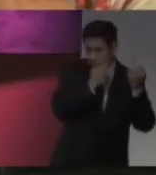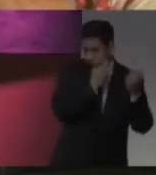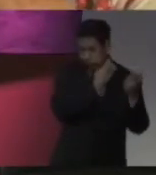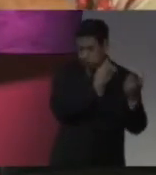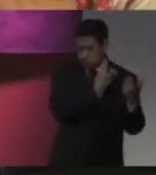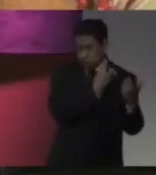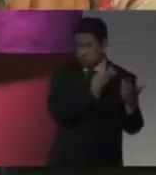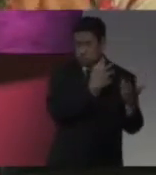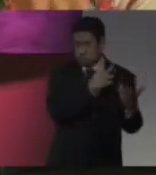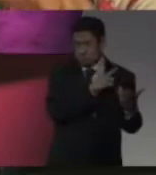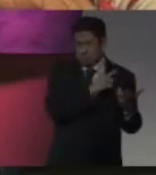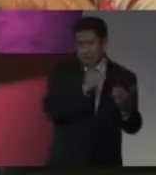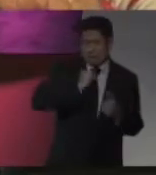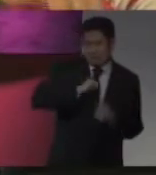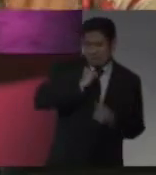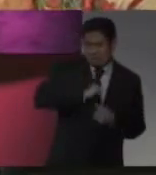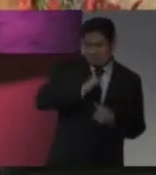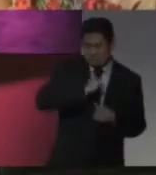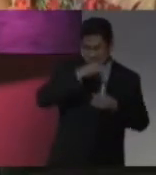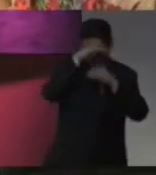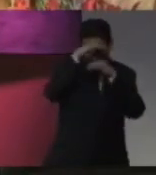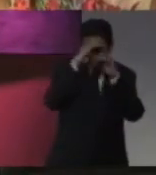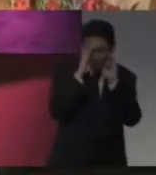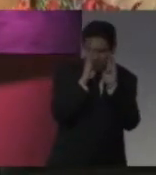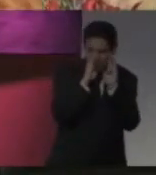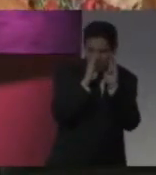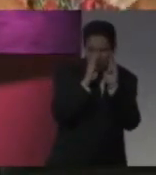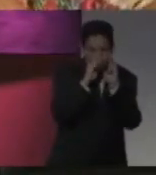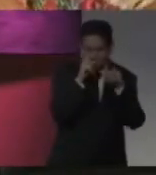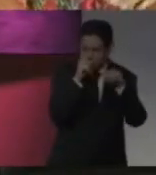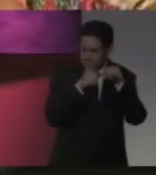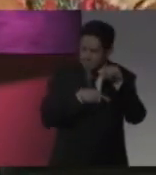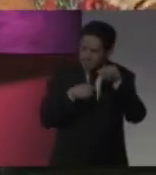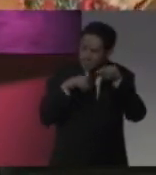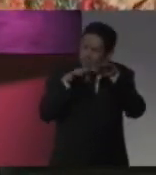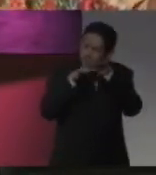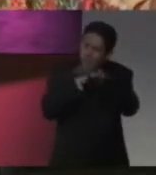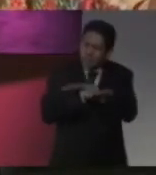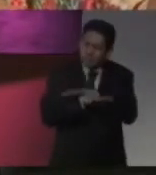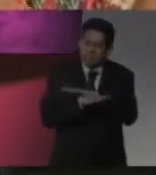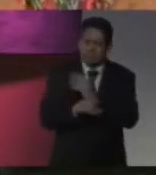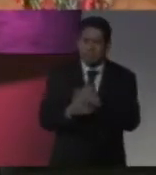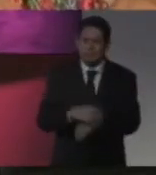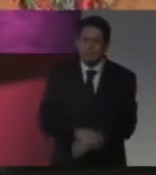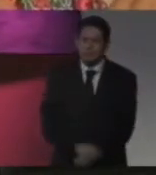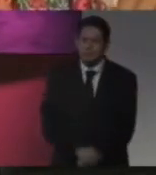incrustados, encajonados en un individuo. Eso es lo que yo diría.